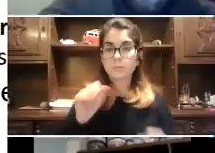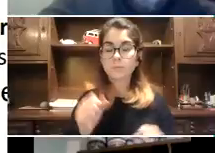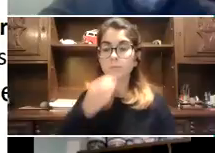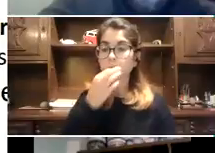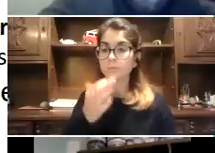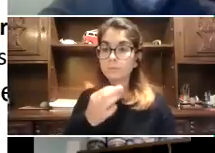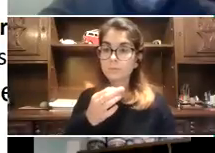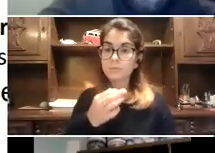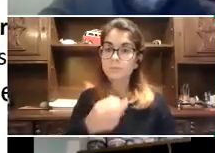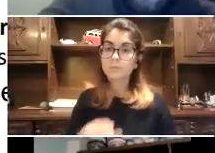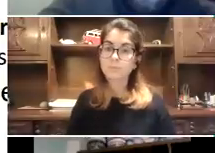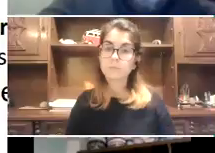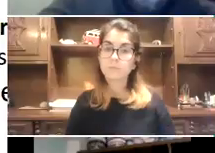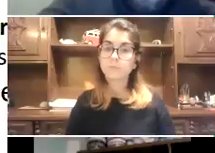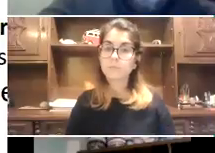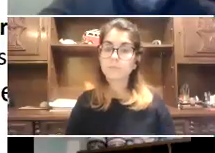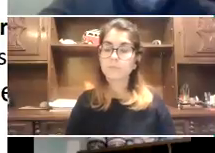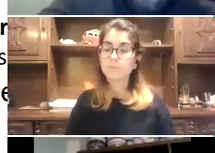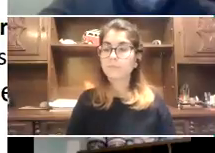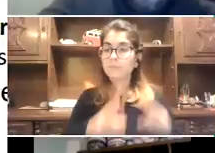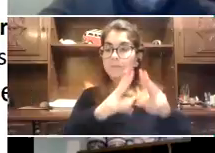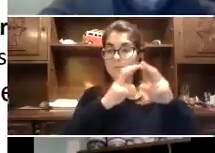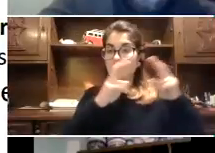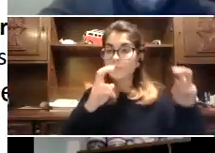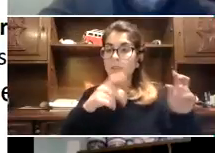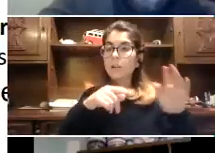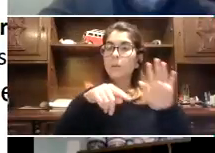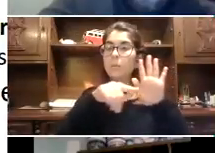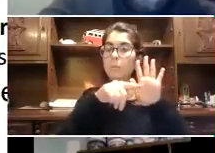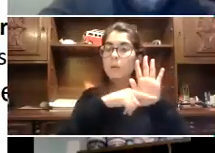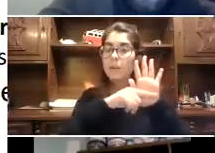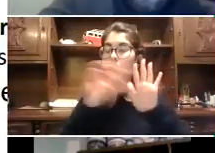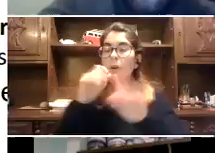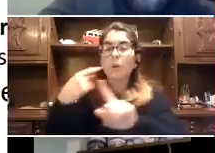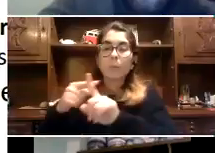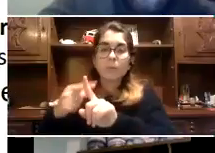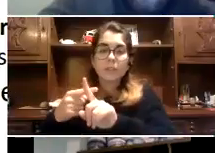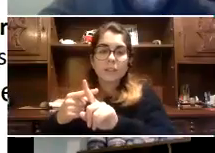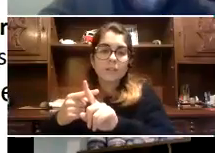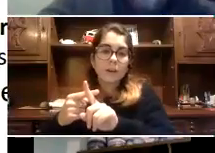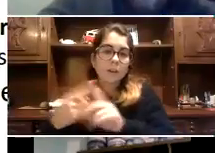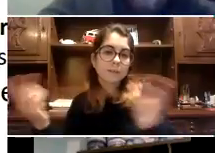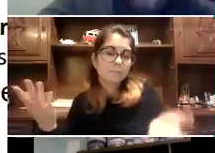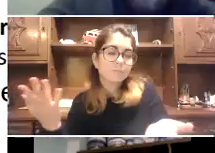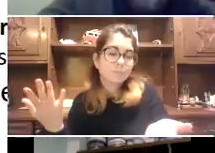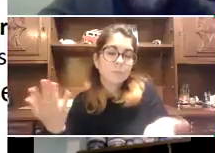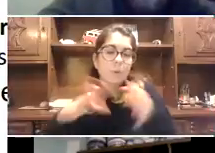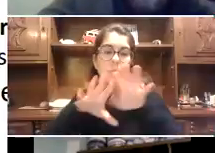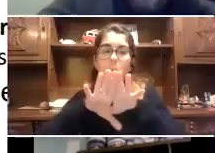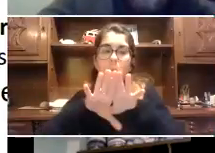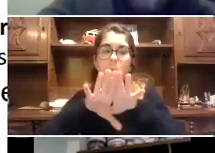eléctrica negativa o positiva es simplemente una arbitrariedad. Es un nombre y una distinción que